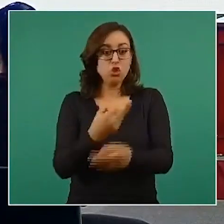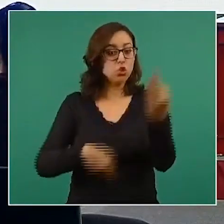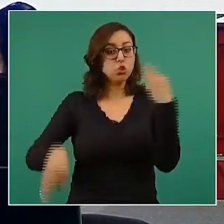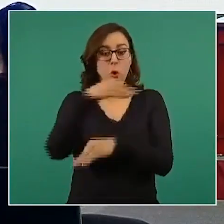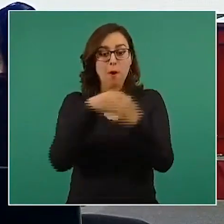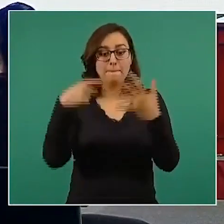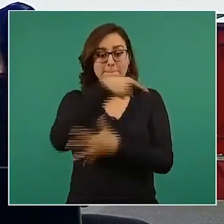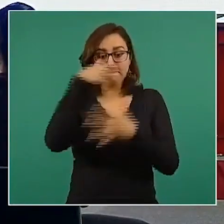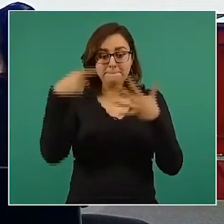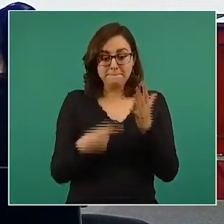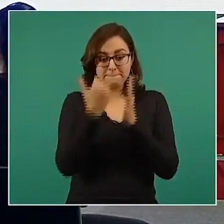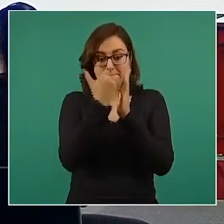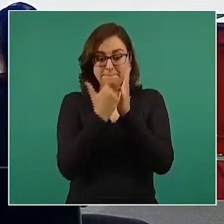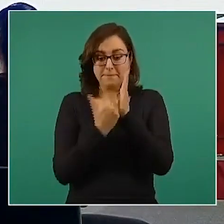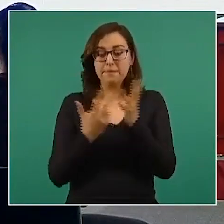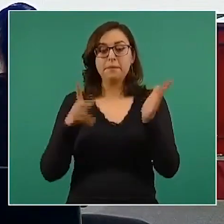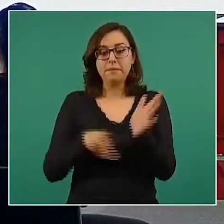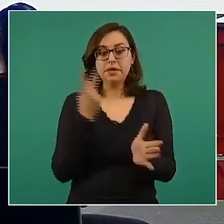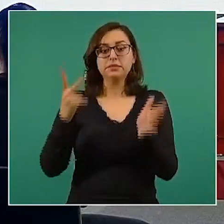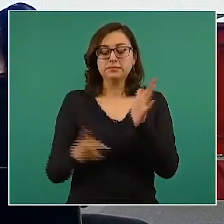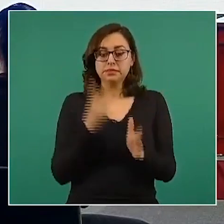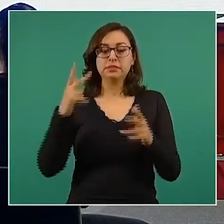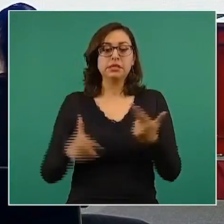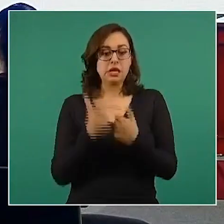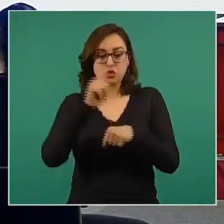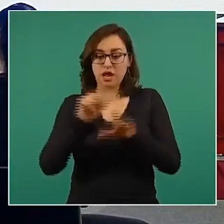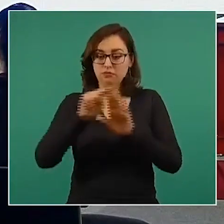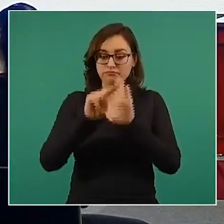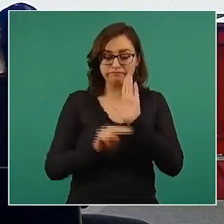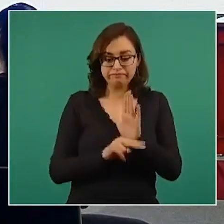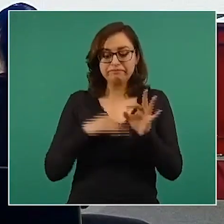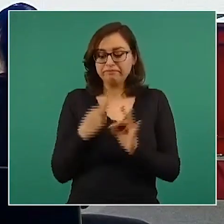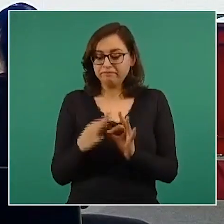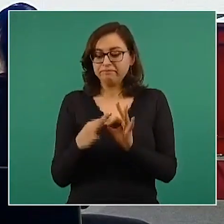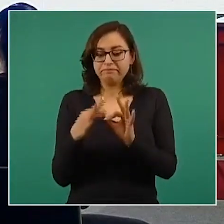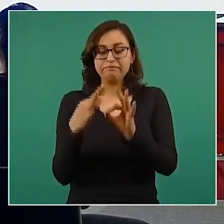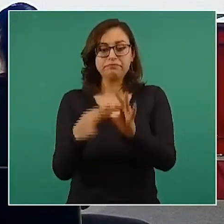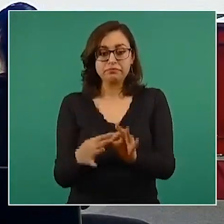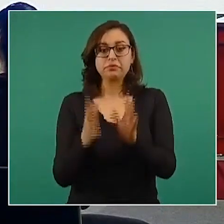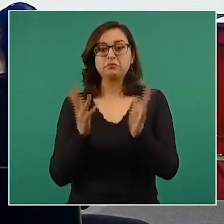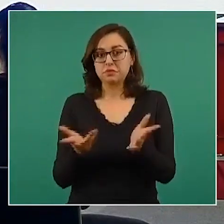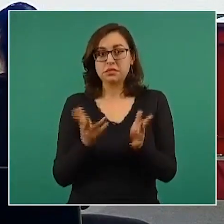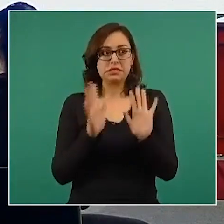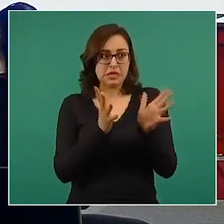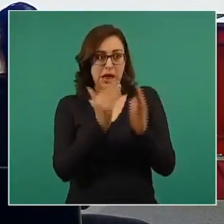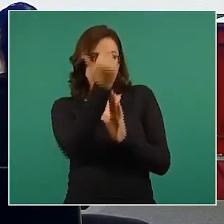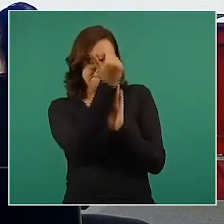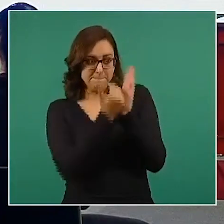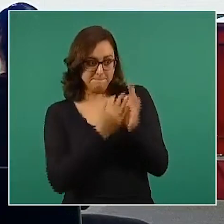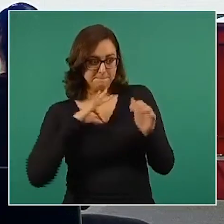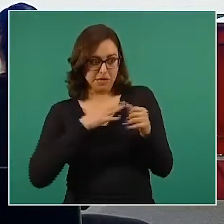han comentado en todas las videoconferencias y los lineamientos nacionales, pues hoy estamos también trabajando con la recuperación de servicios, con esta